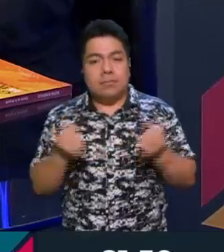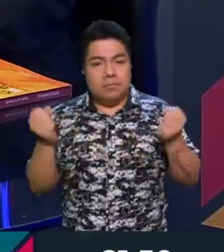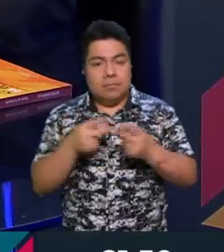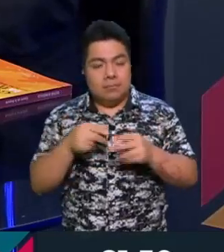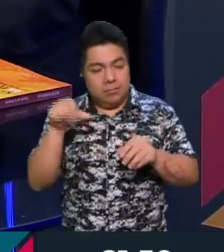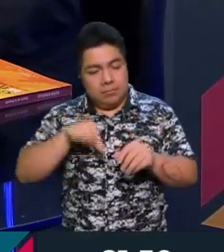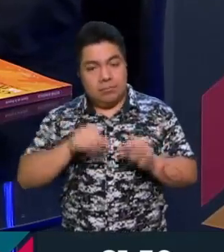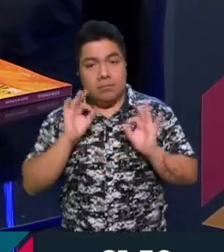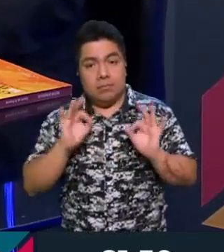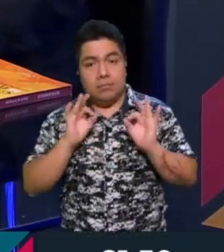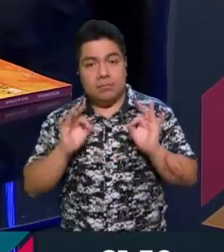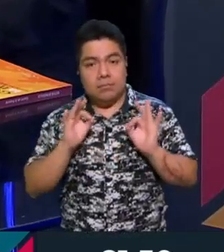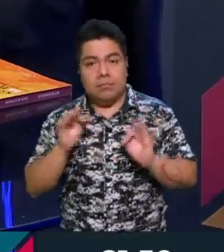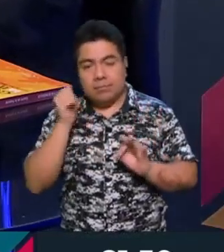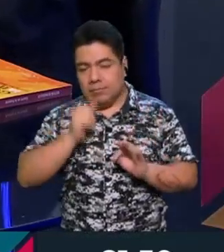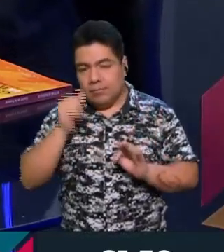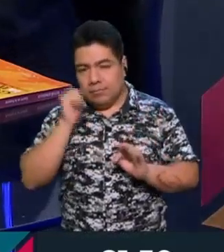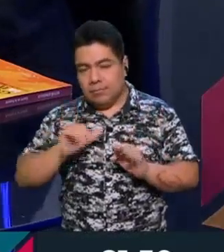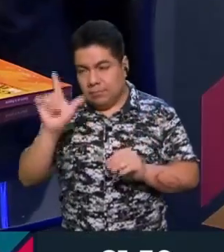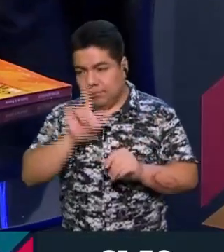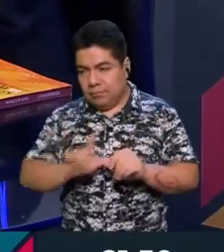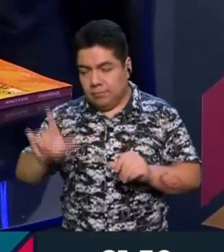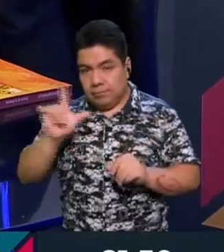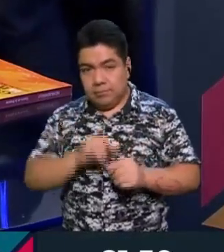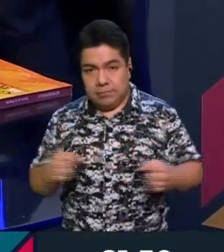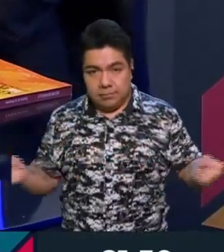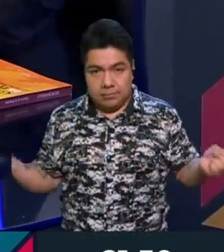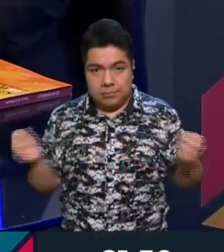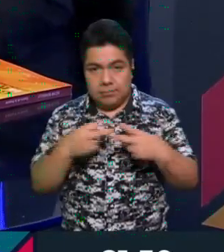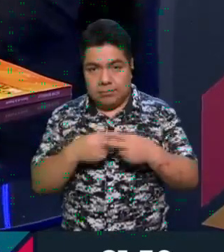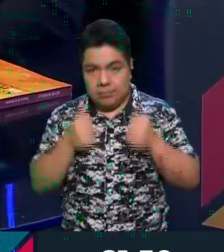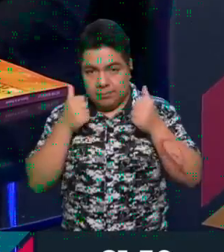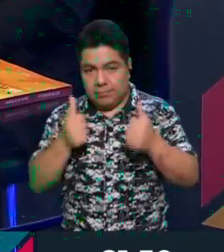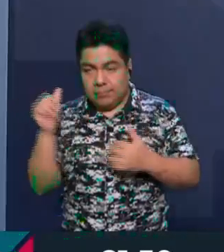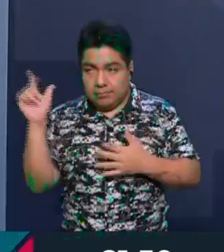muy buena propuesta como todas las semanas. Muchas gracias. Nos vemos por acá. Ahí estamos, nos vemos la semana entrante.